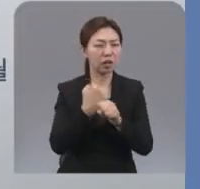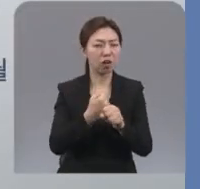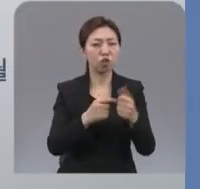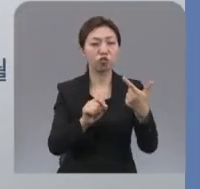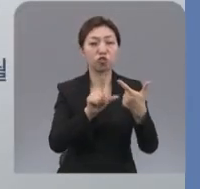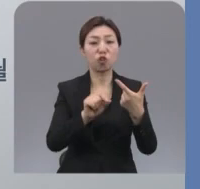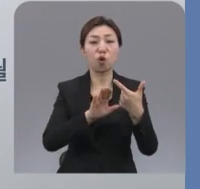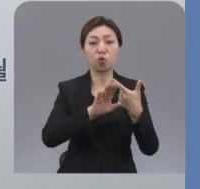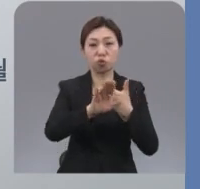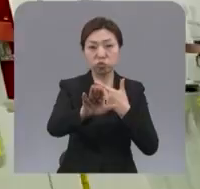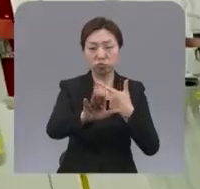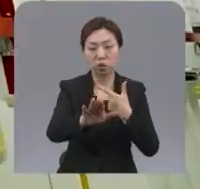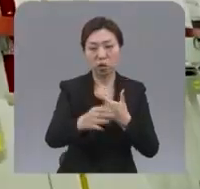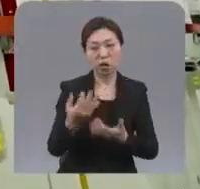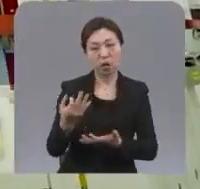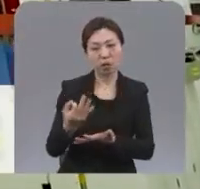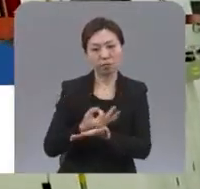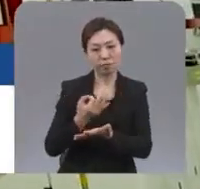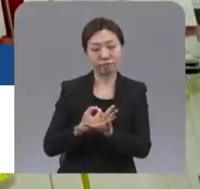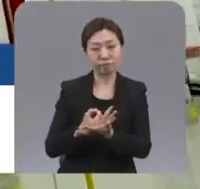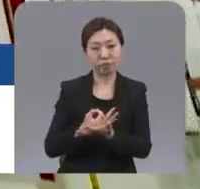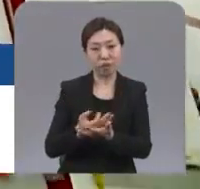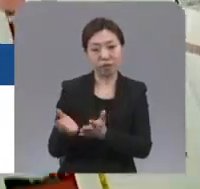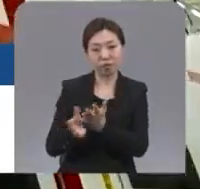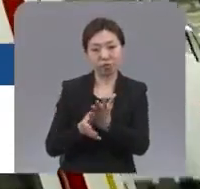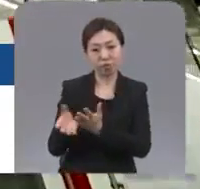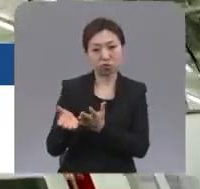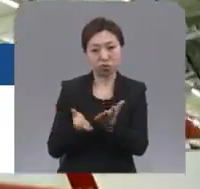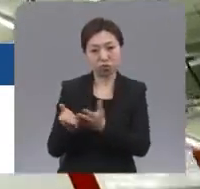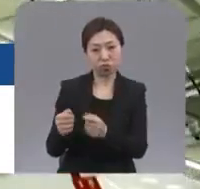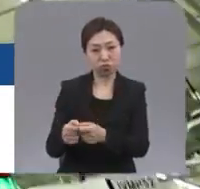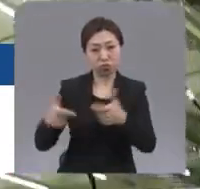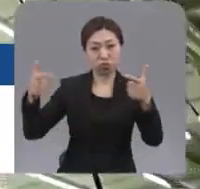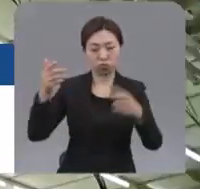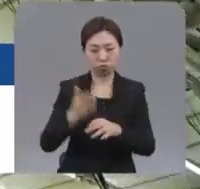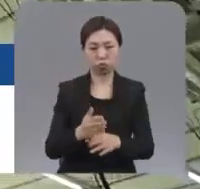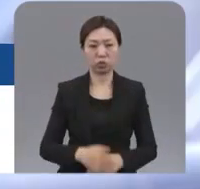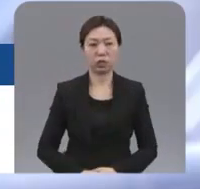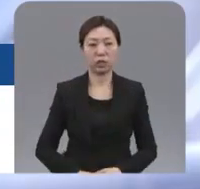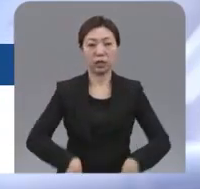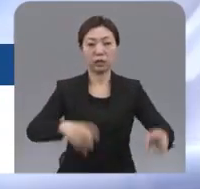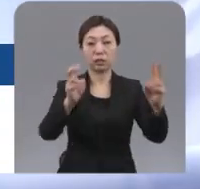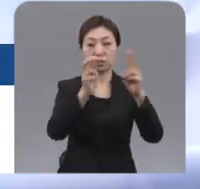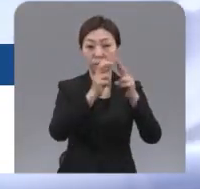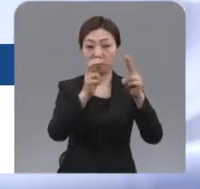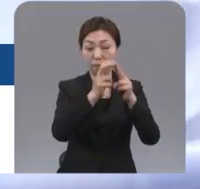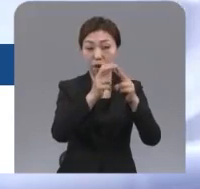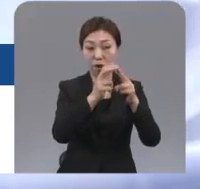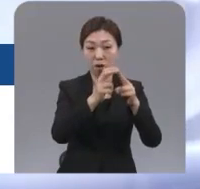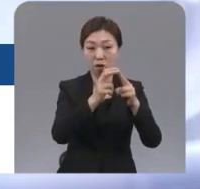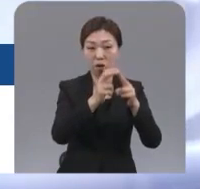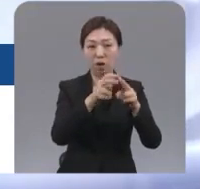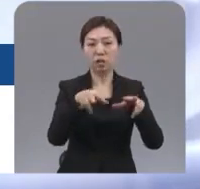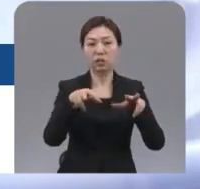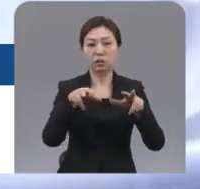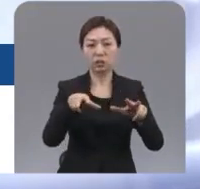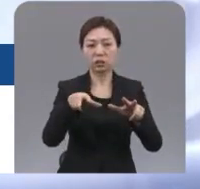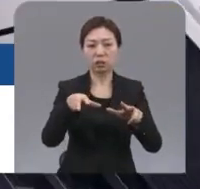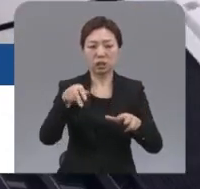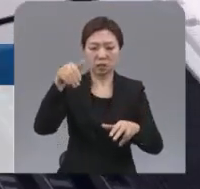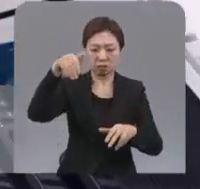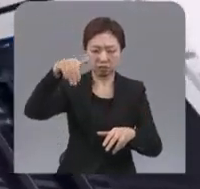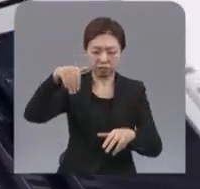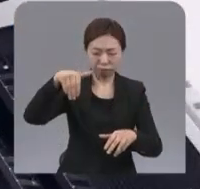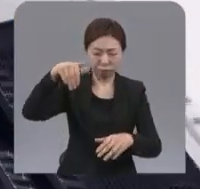Sur y uno de los líderes de la industria global de chips registró por primera vez en 14 años resultados trimestrales negativos y hasta